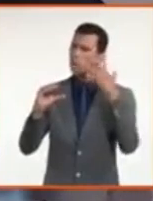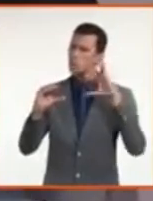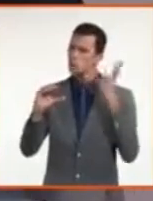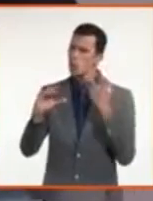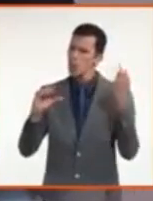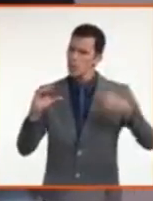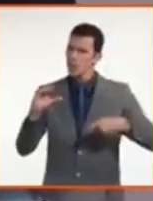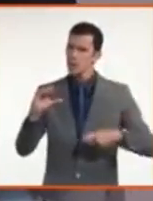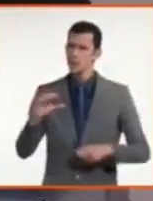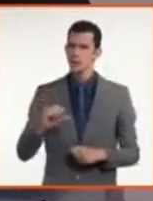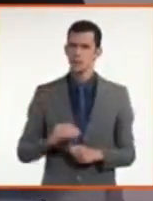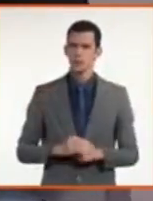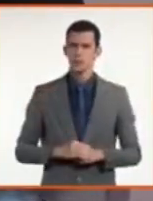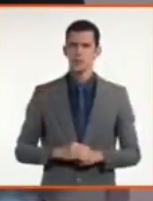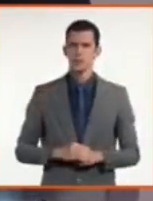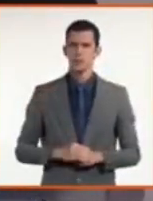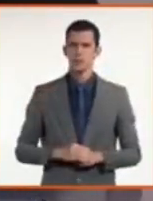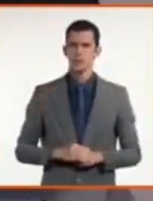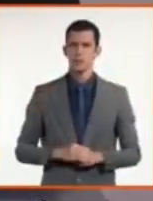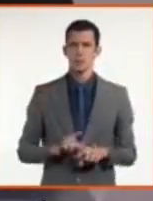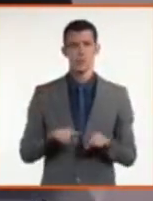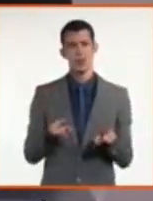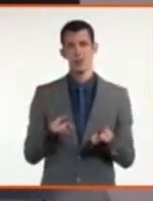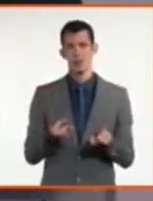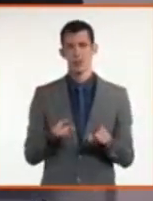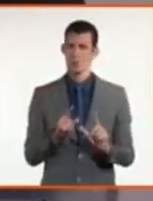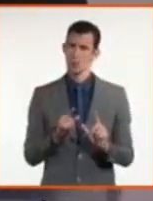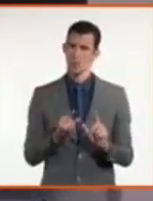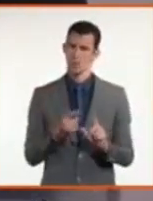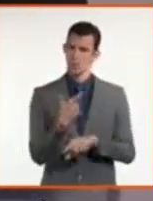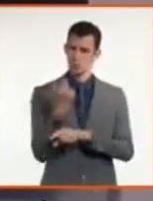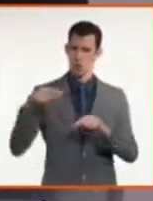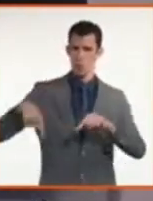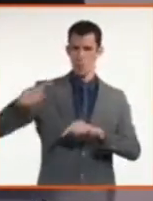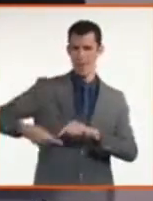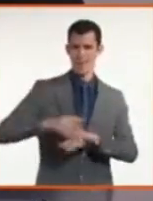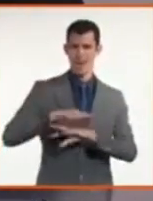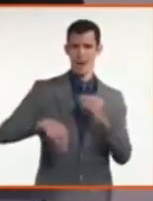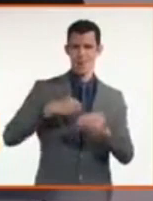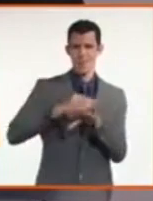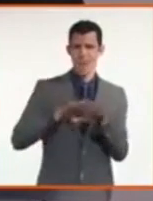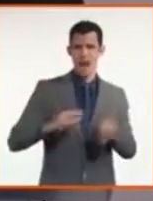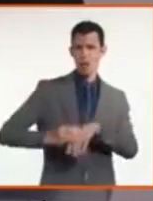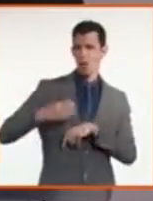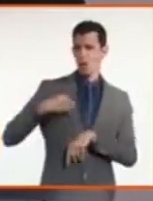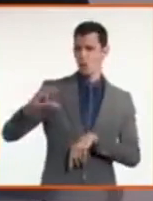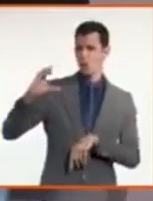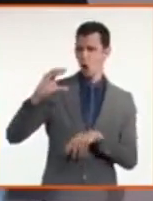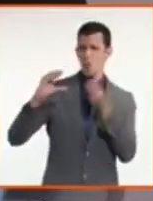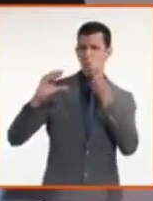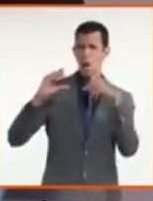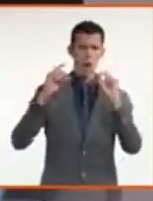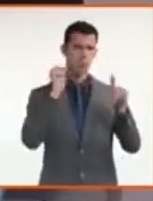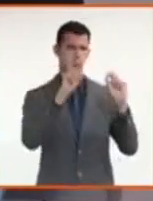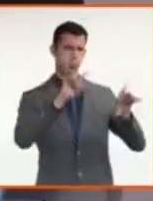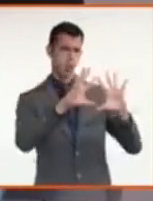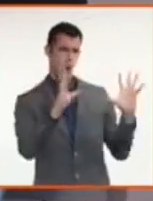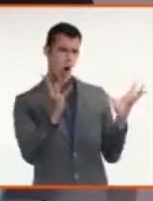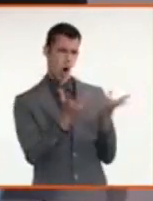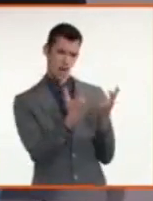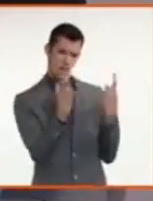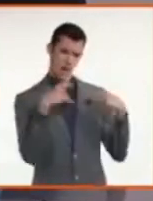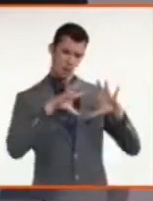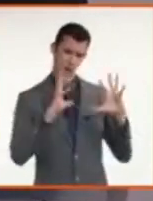es un trayecto que decíamos al otro día de un trayecto que tenemos tenemos que llegar una economía que coopere con un tipo de cambio único para todos los actores económicos